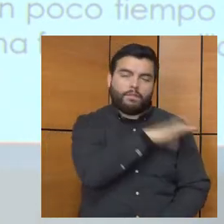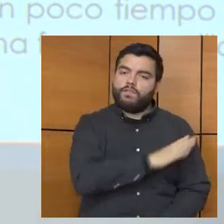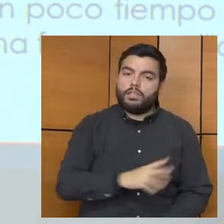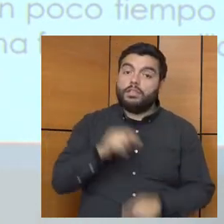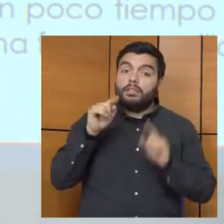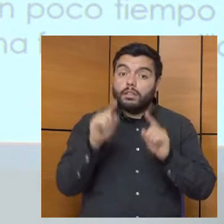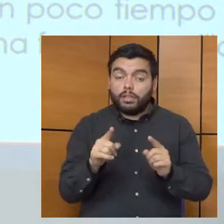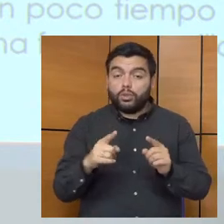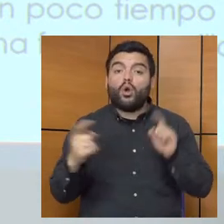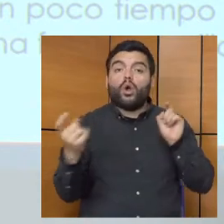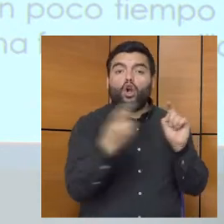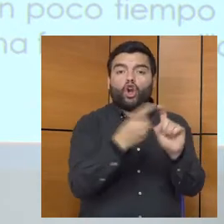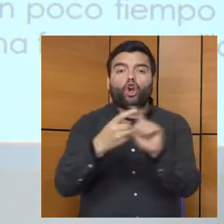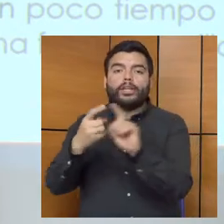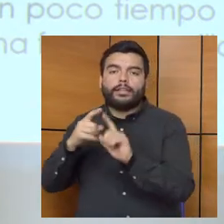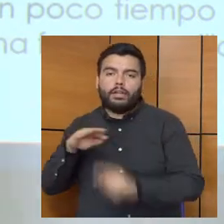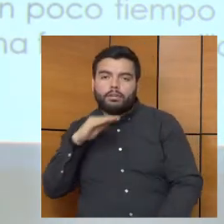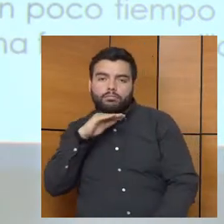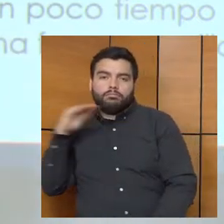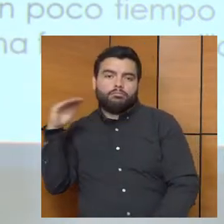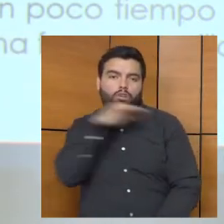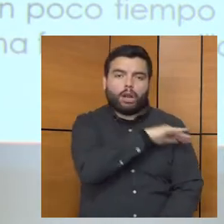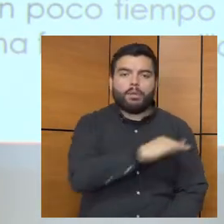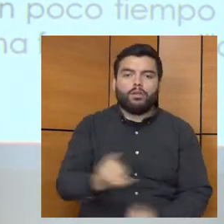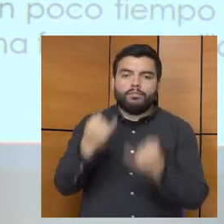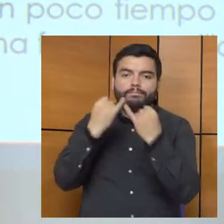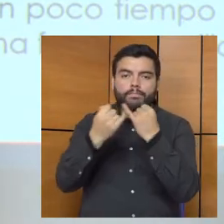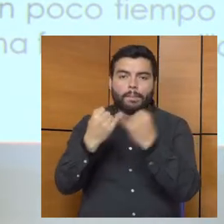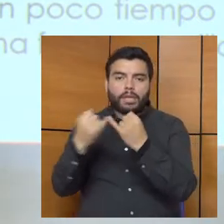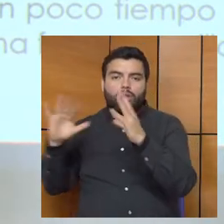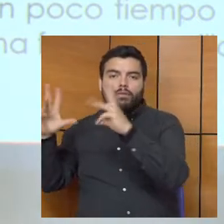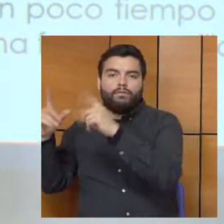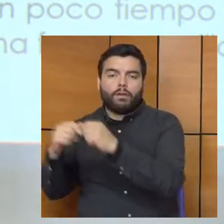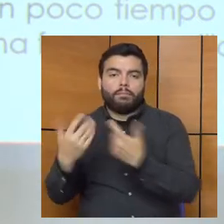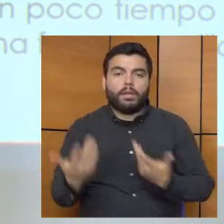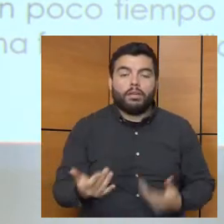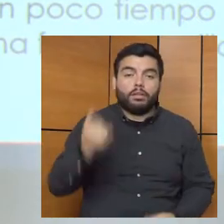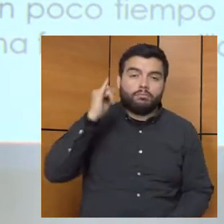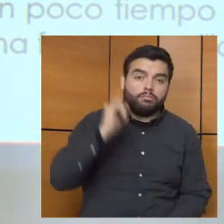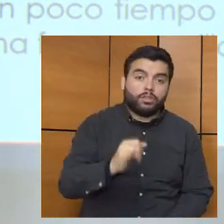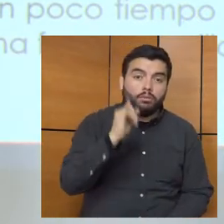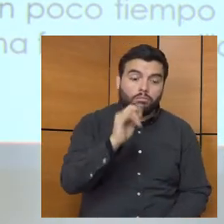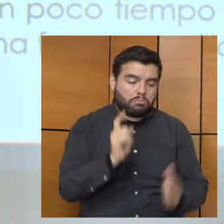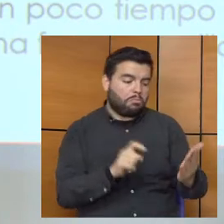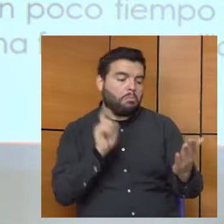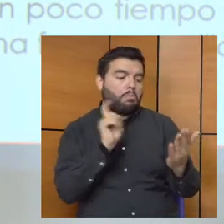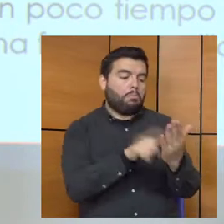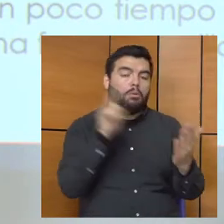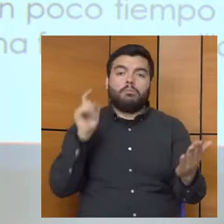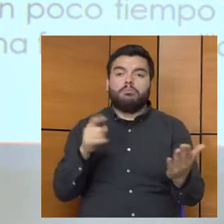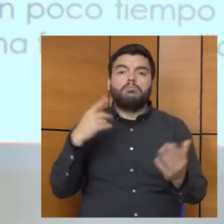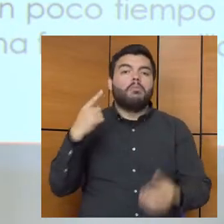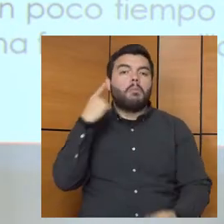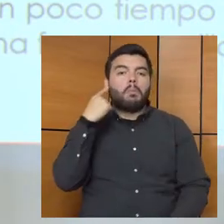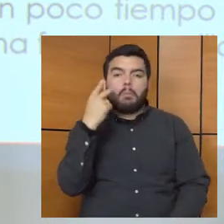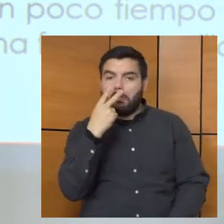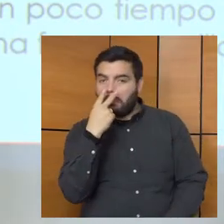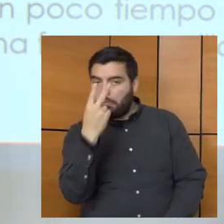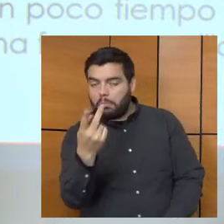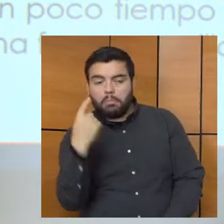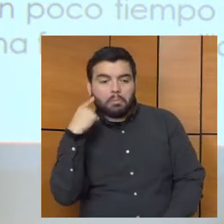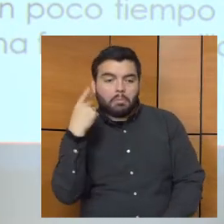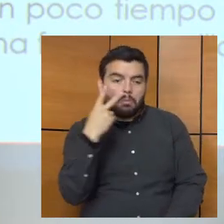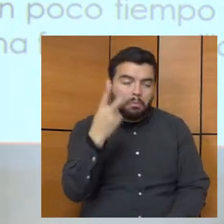de conectar rápidamente con la familia, con los amigos y simplemente dándole un botón, tú lo estás viendo, los estás escuchando a los